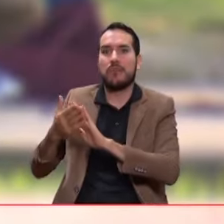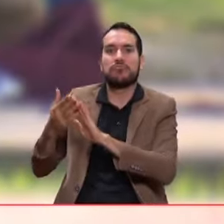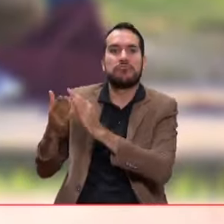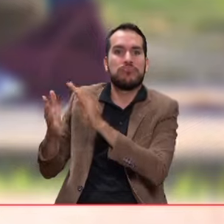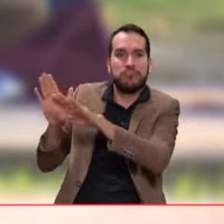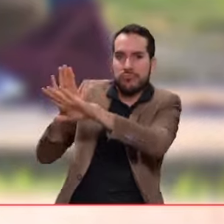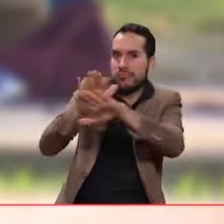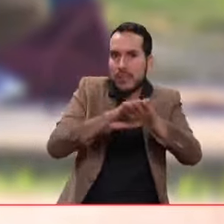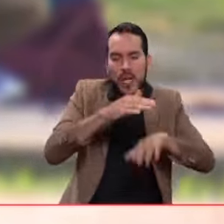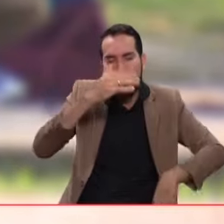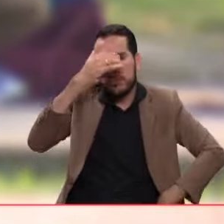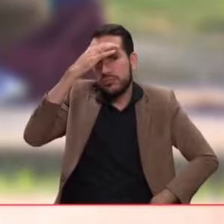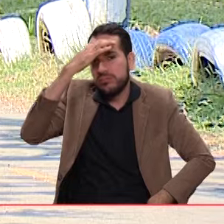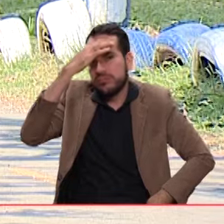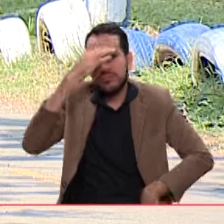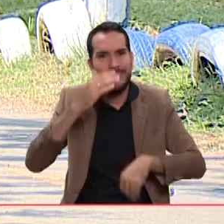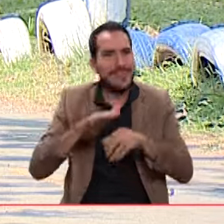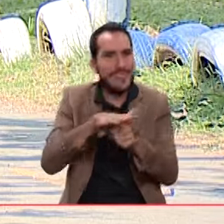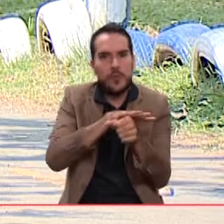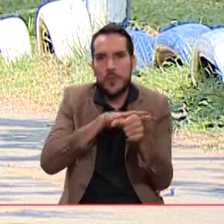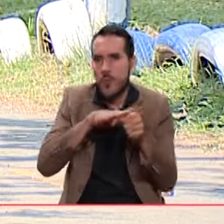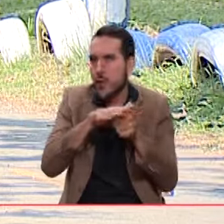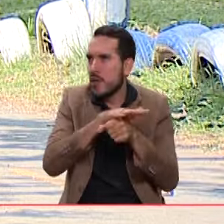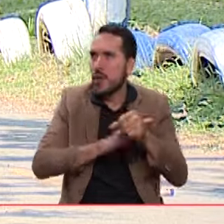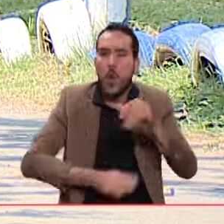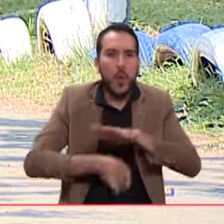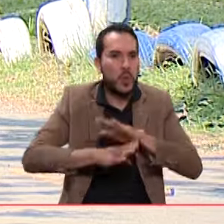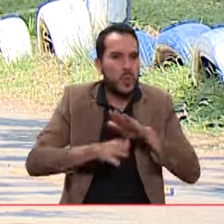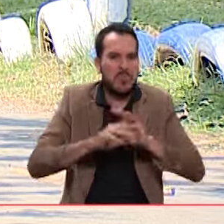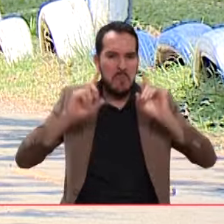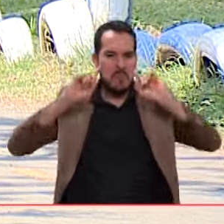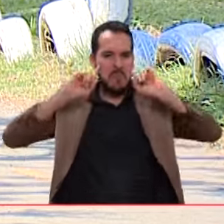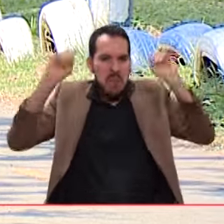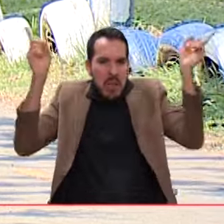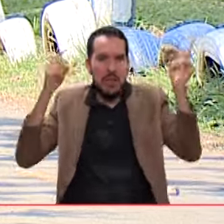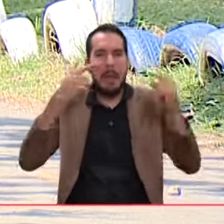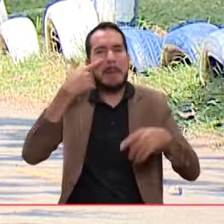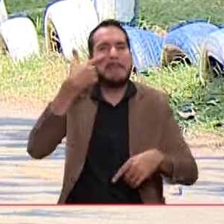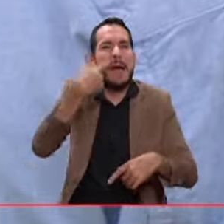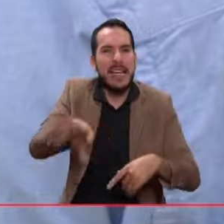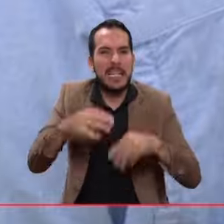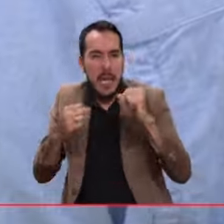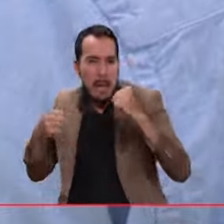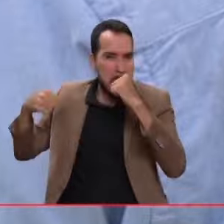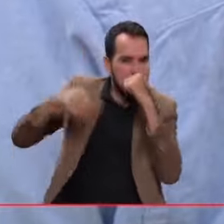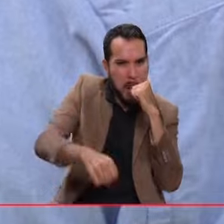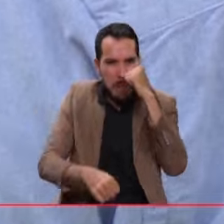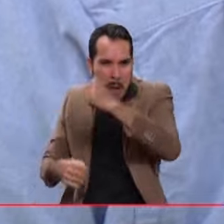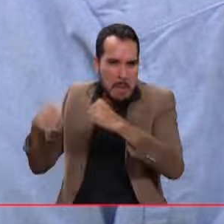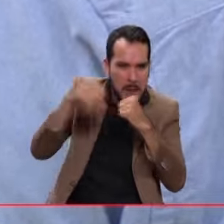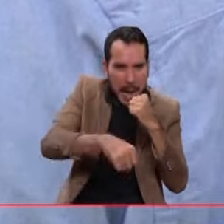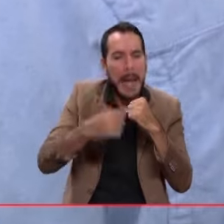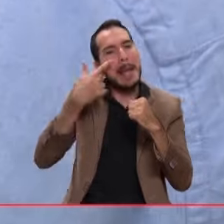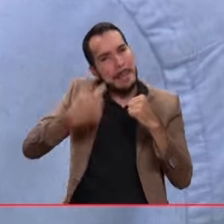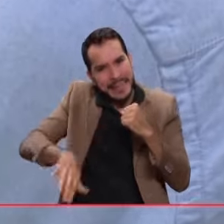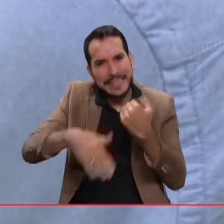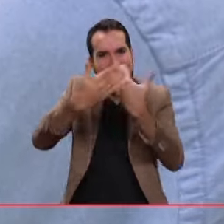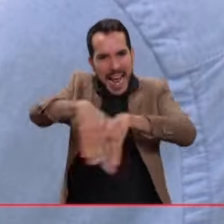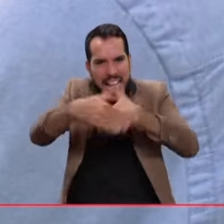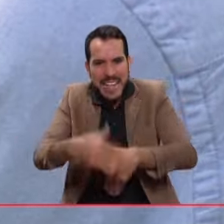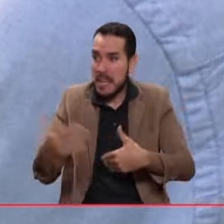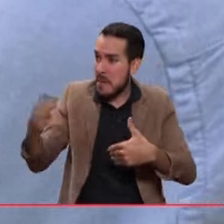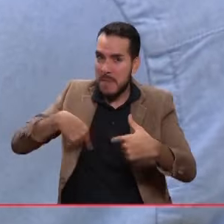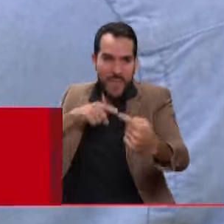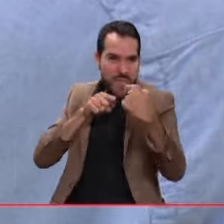de control. Cada vez son más los jóvenes que utilizan las calles como ring de pelea. ¿Ustedes han tenido contacto con los padres de algunos, de algunas chicas?